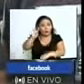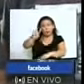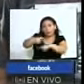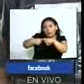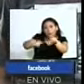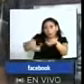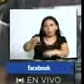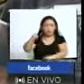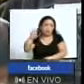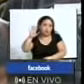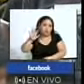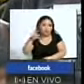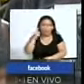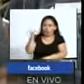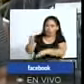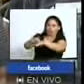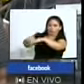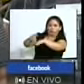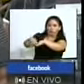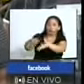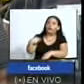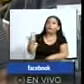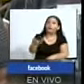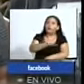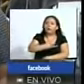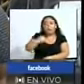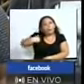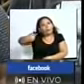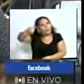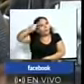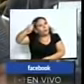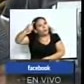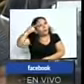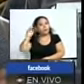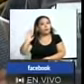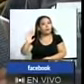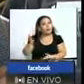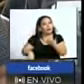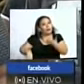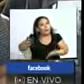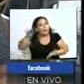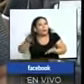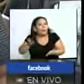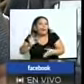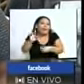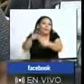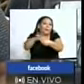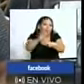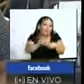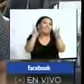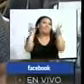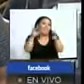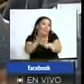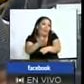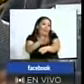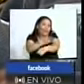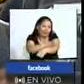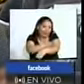la madrugada. Principalmente nosotros creeríamos que ante un proceso preelectoral, ellos